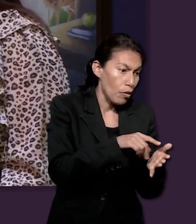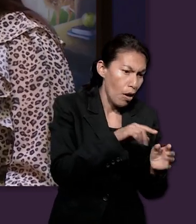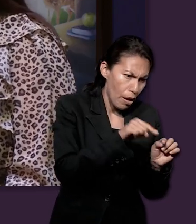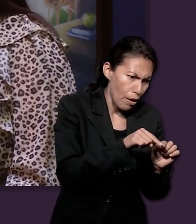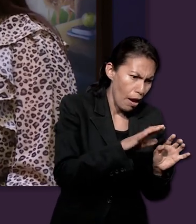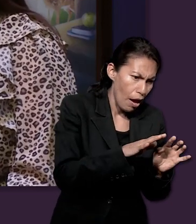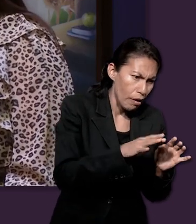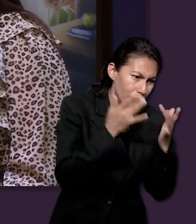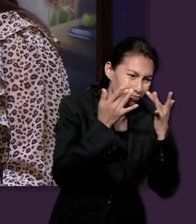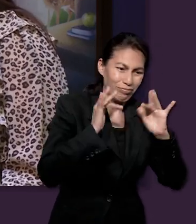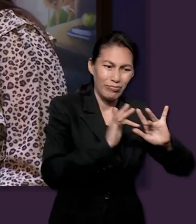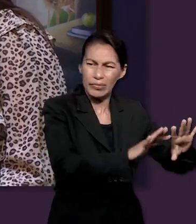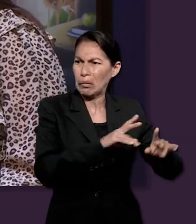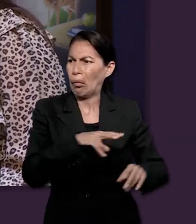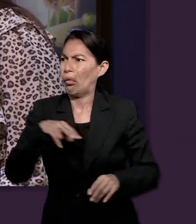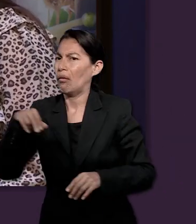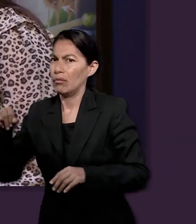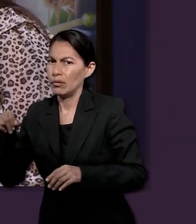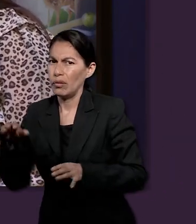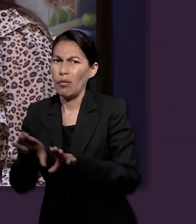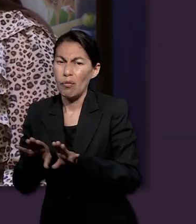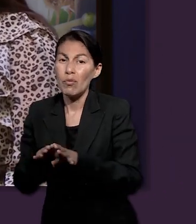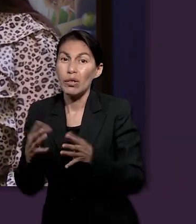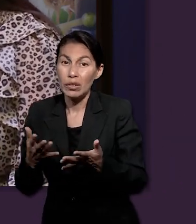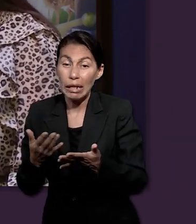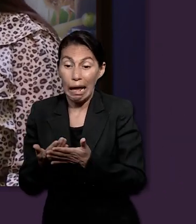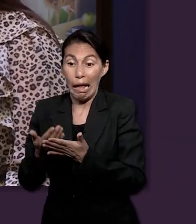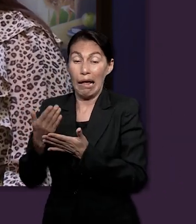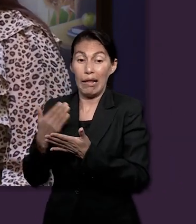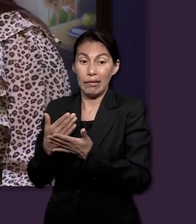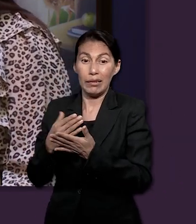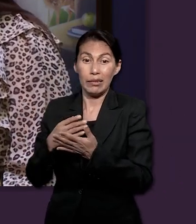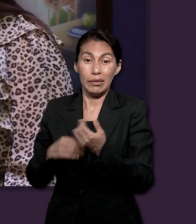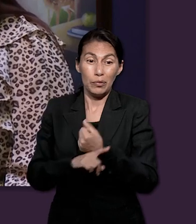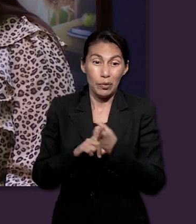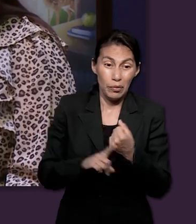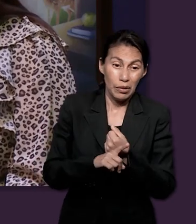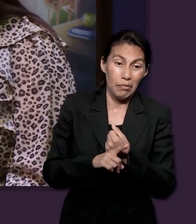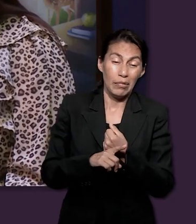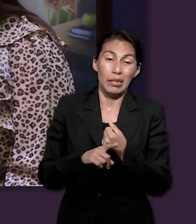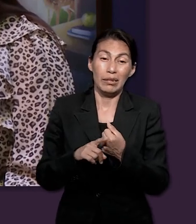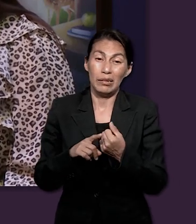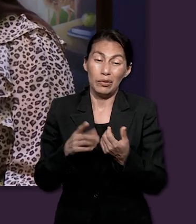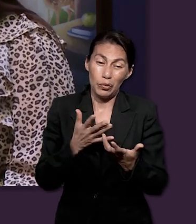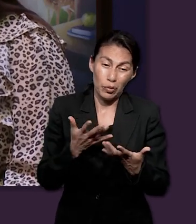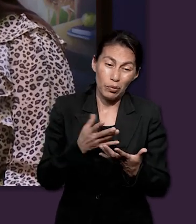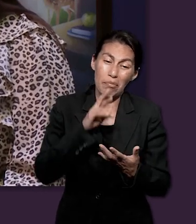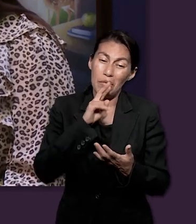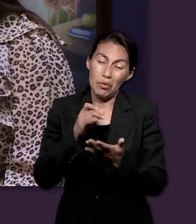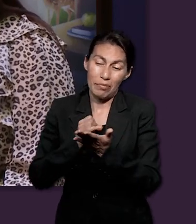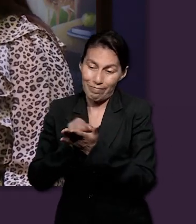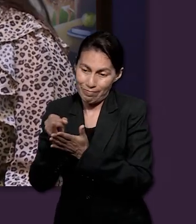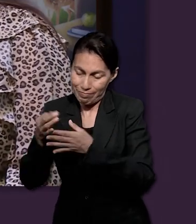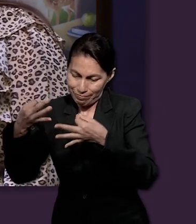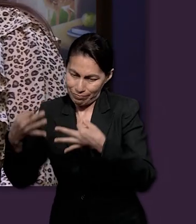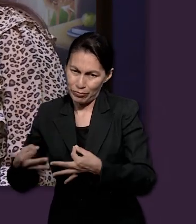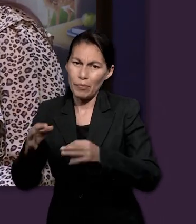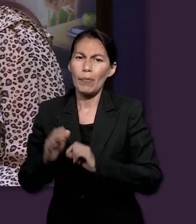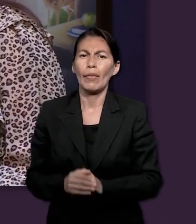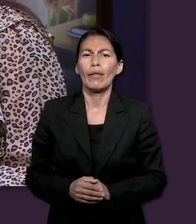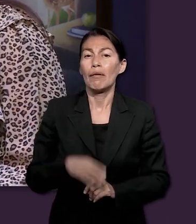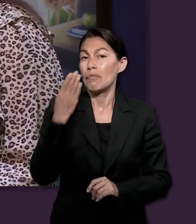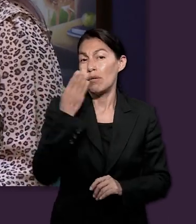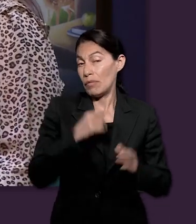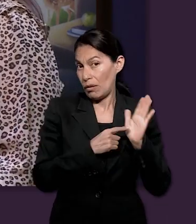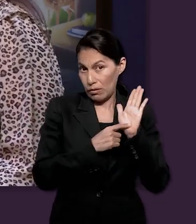nuestros sentimientos, como mencionaba, antes de las situaciones que tenemos que afrontar. Así que, pues yo creo